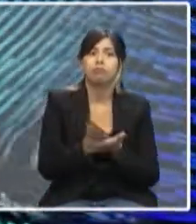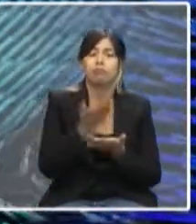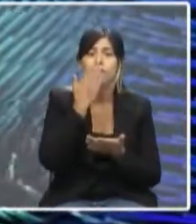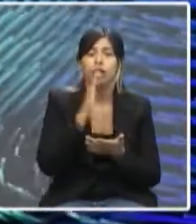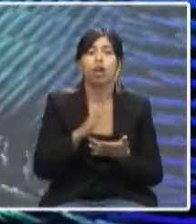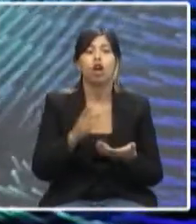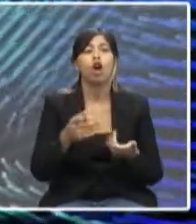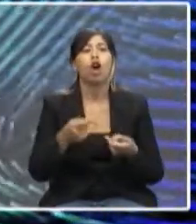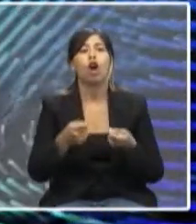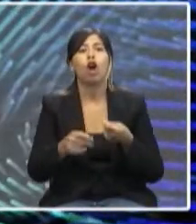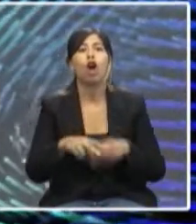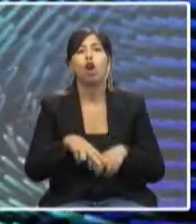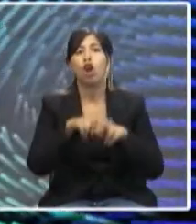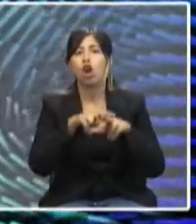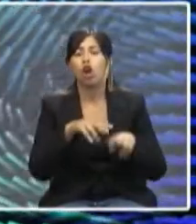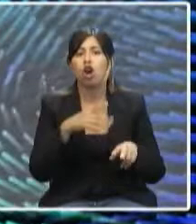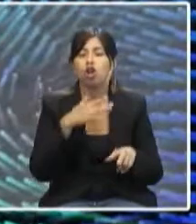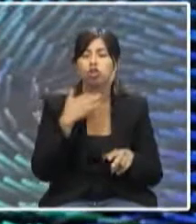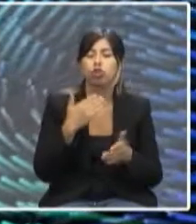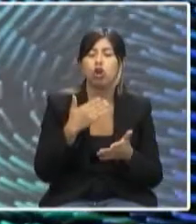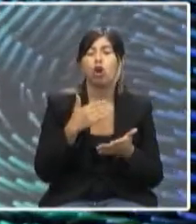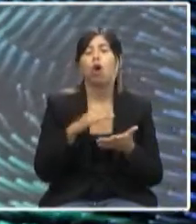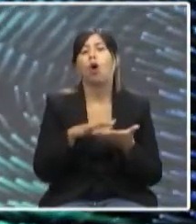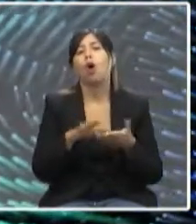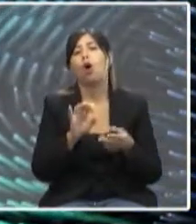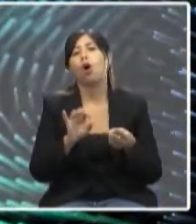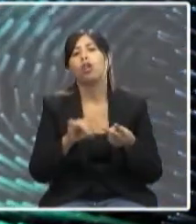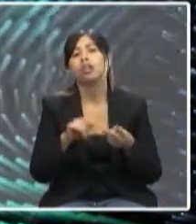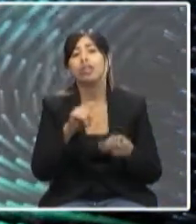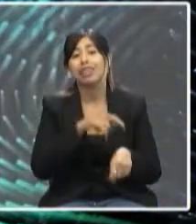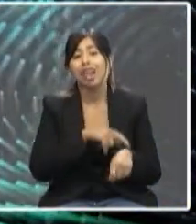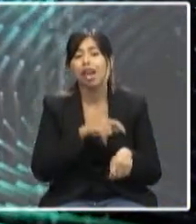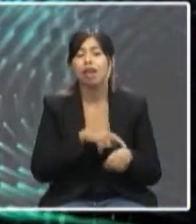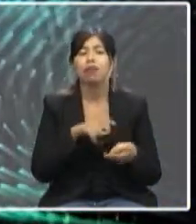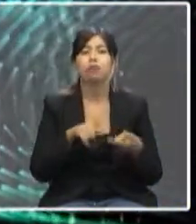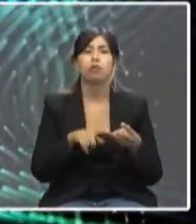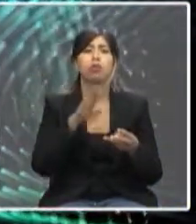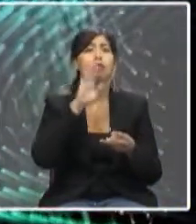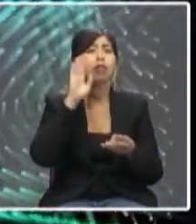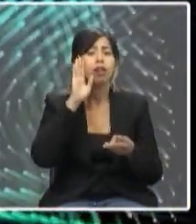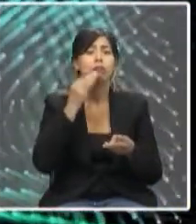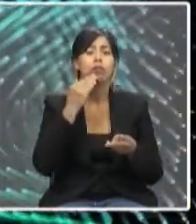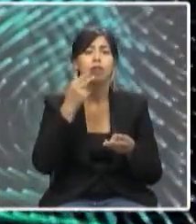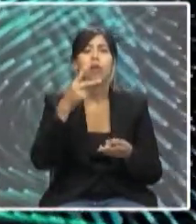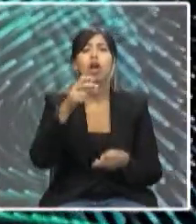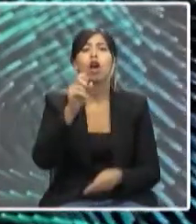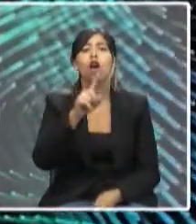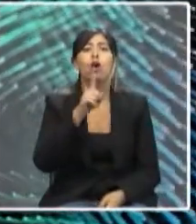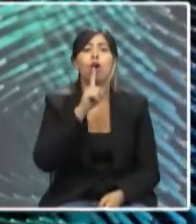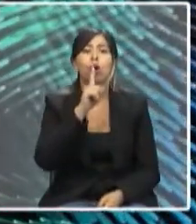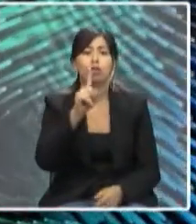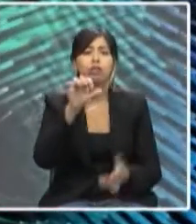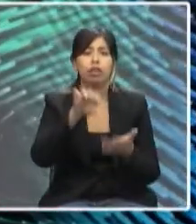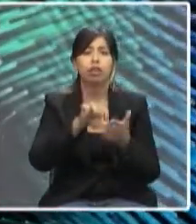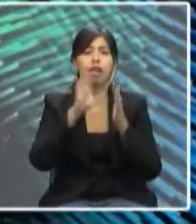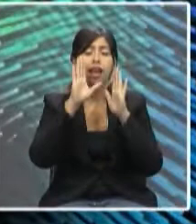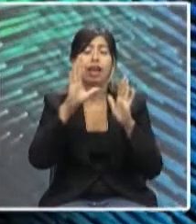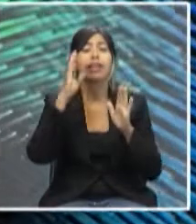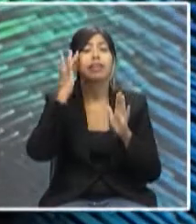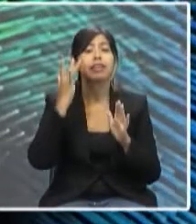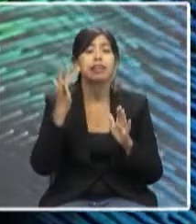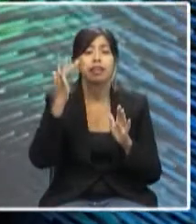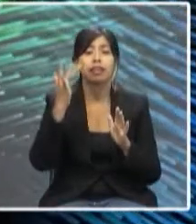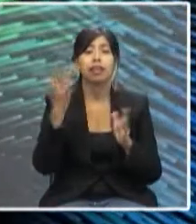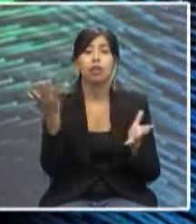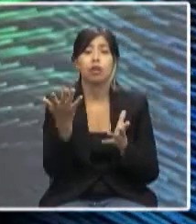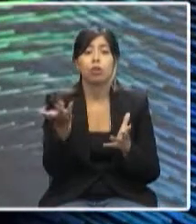han ejecutado estos nuevos compradores públicos. Es una interfaz muy limpia y es un hub central de inteligencia de cómo estamos